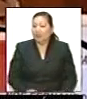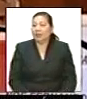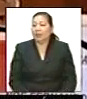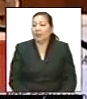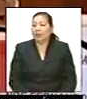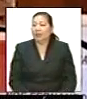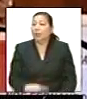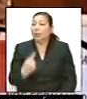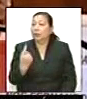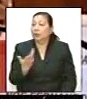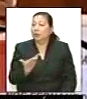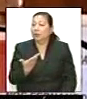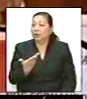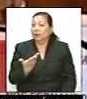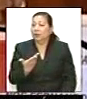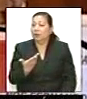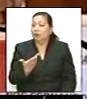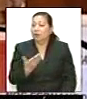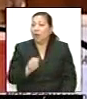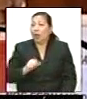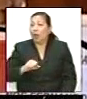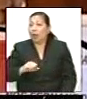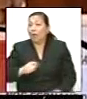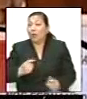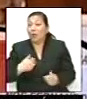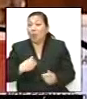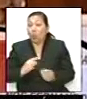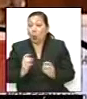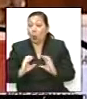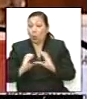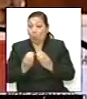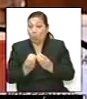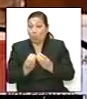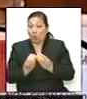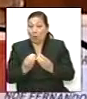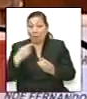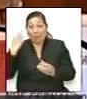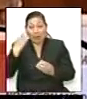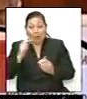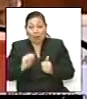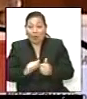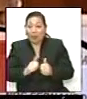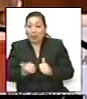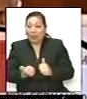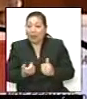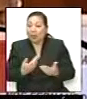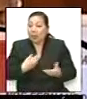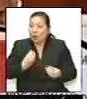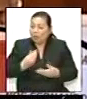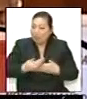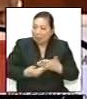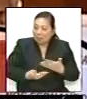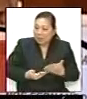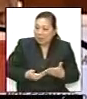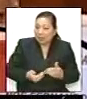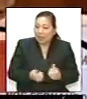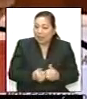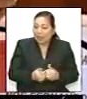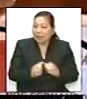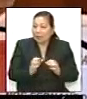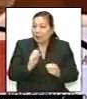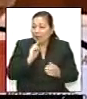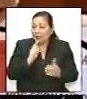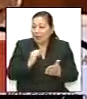federal, somos de partidos opositores y quisiéramos, por eso tenemos mucho interés en saber cómo vamos avanzando, particularmente, por ejemplo, si sí